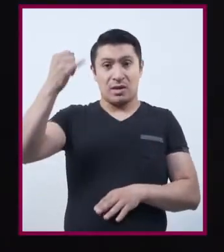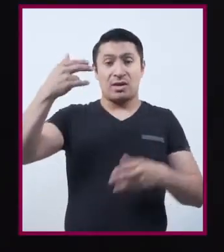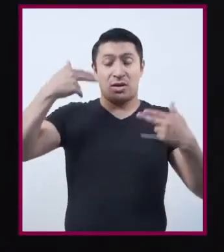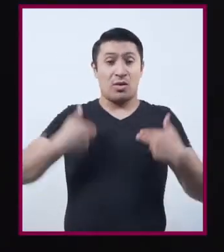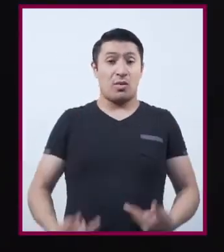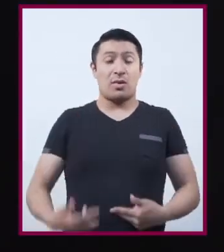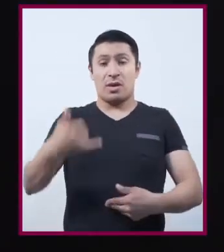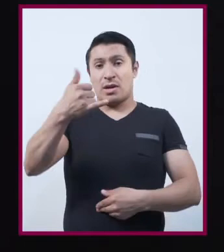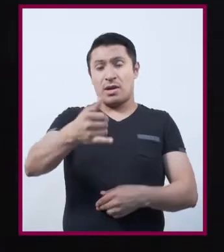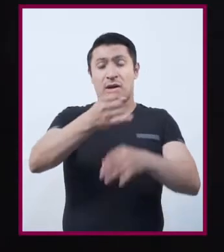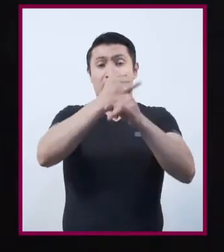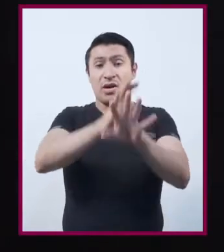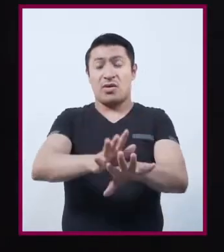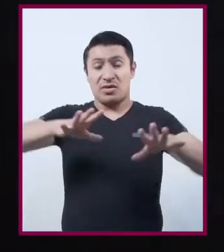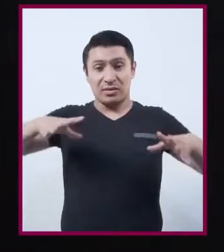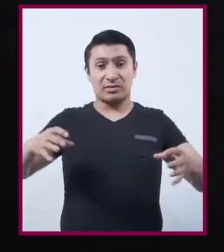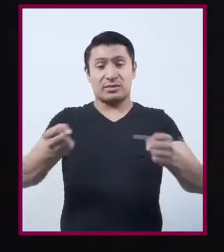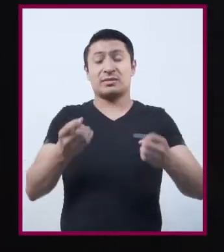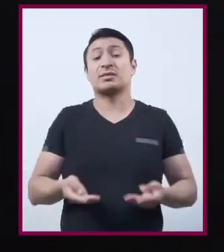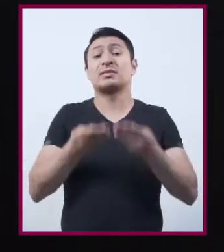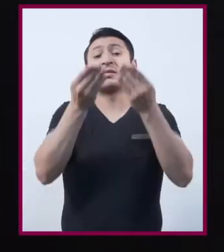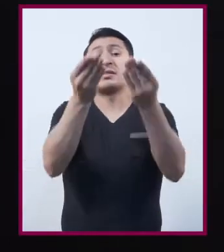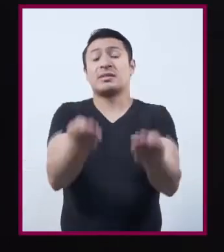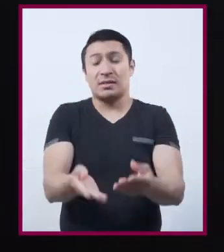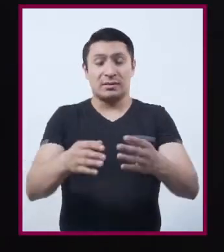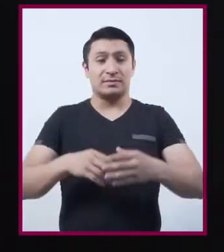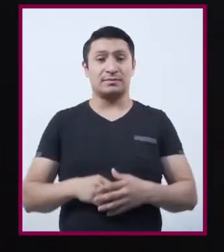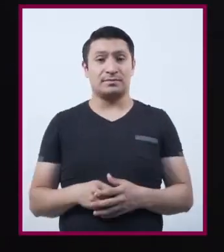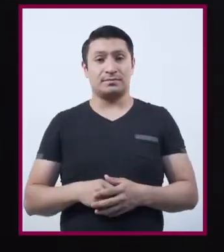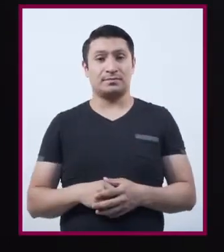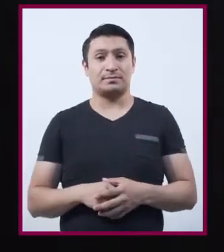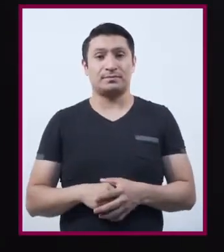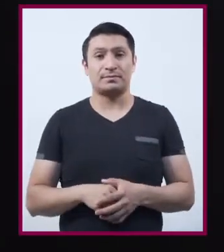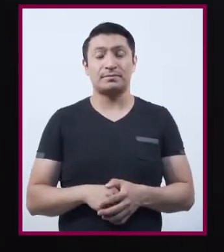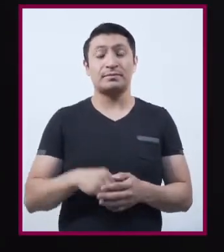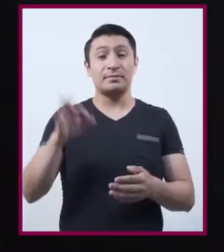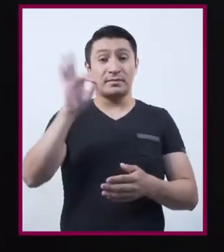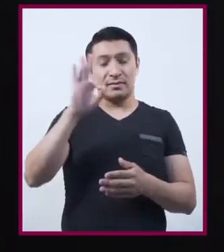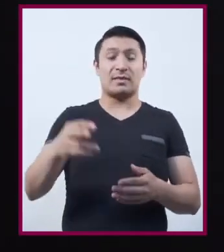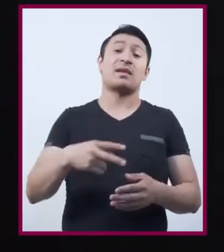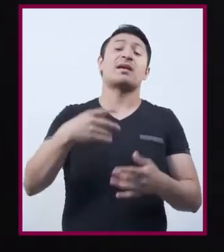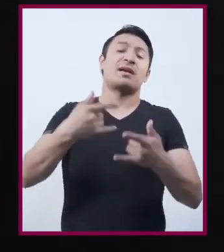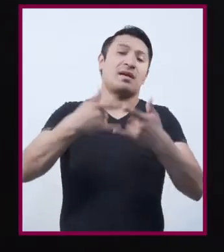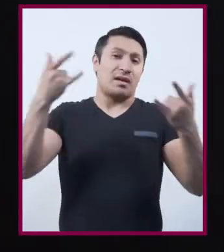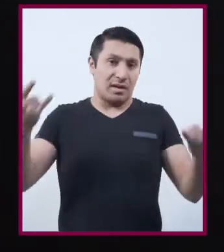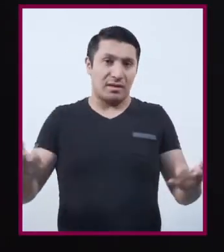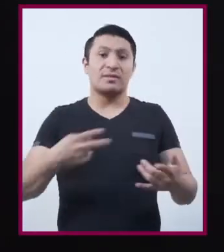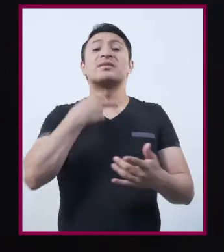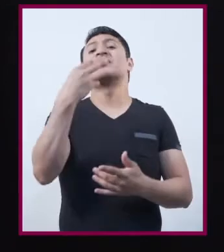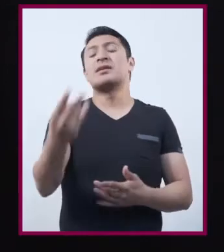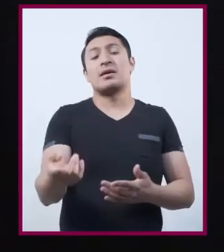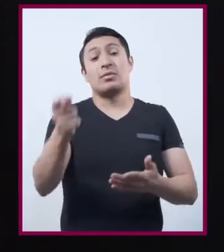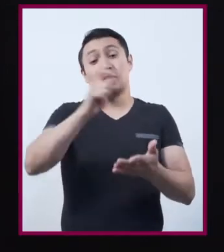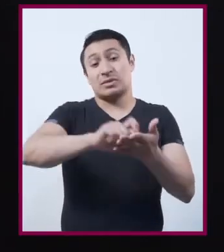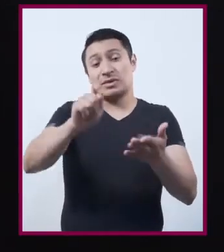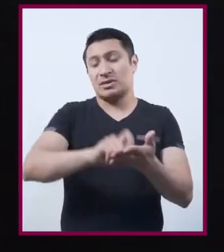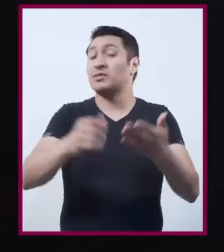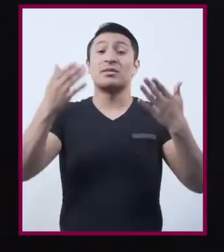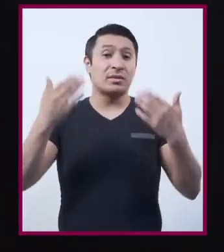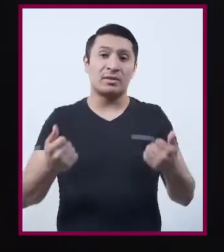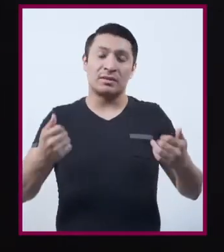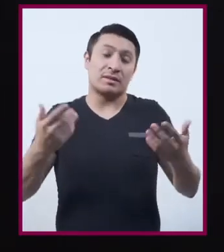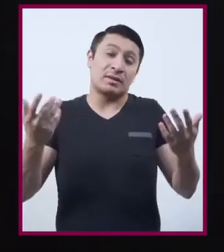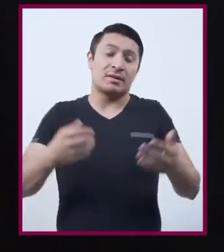postura humanista y por rescatar información, llenar los huecos que han dejado la documentación existente y ser útil tanto